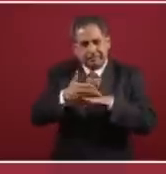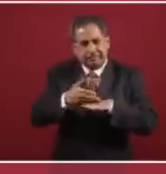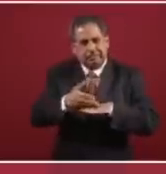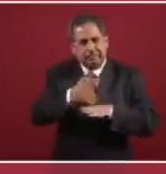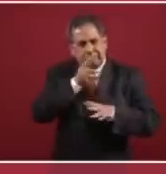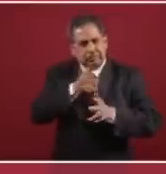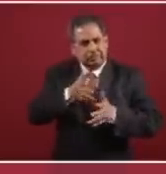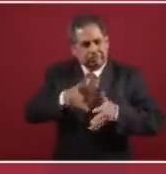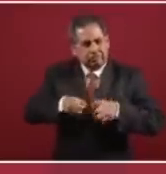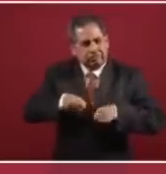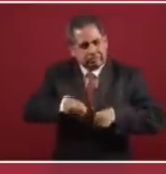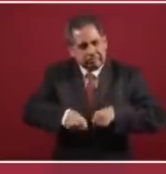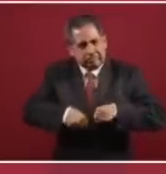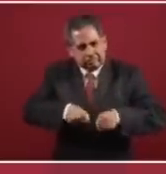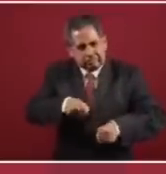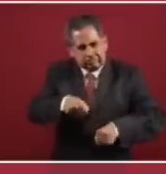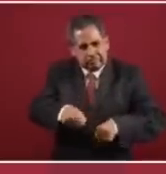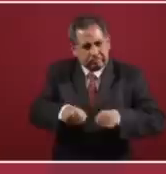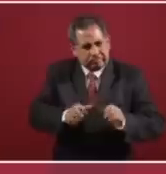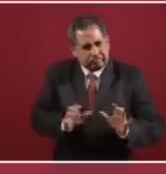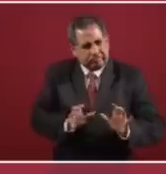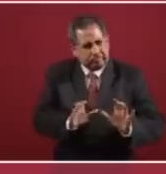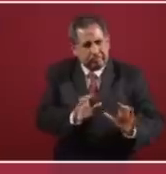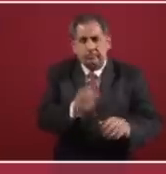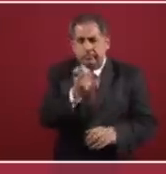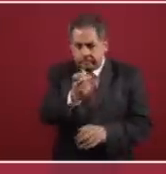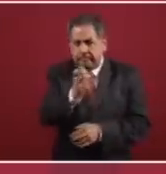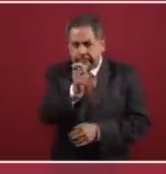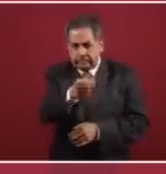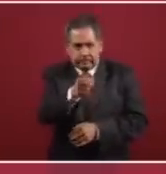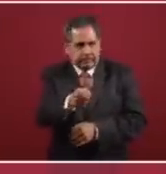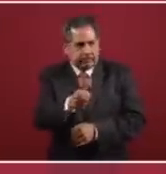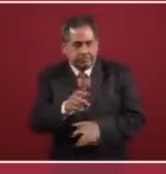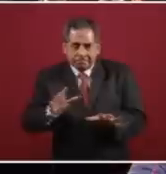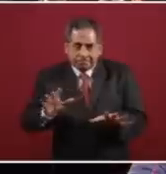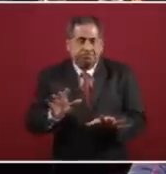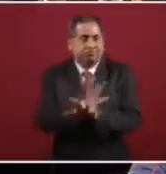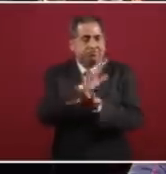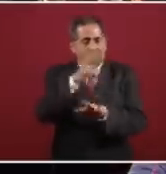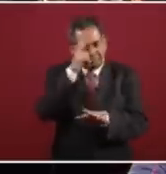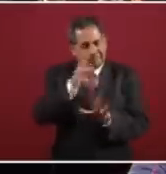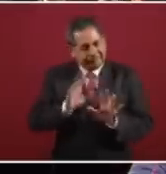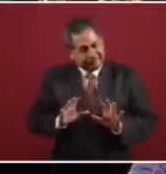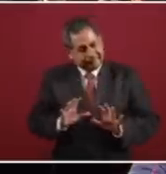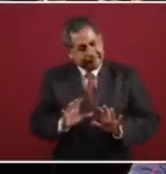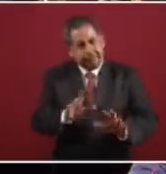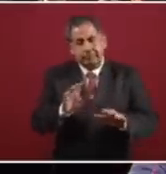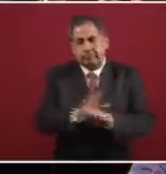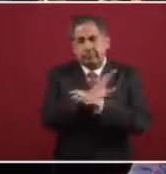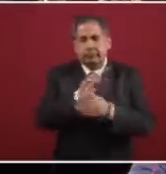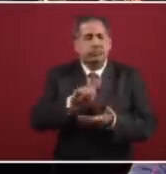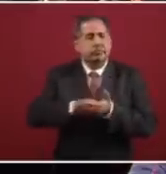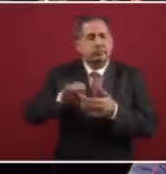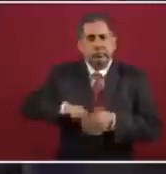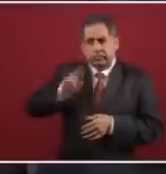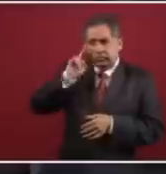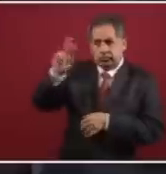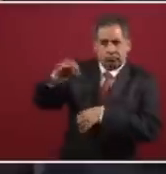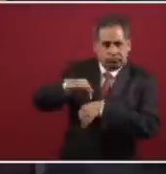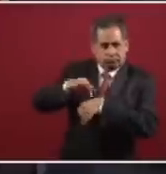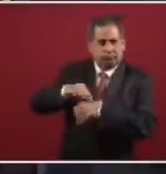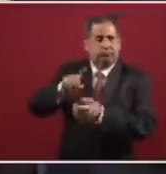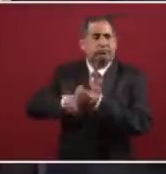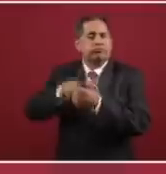reumático y mañoso y que cuesta empujarlo, es real. Ahora que estuve por allá, por Durango